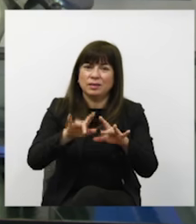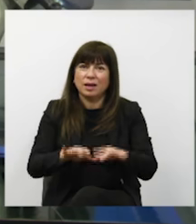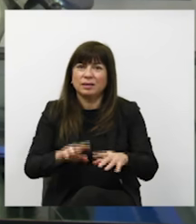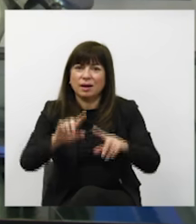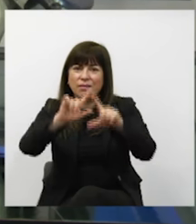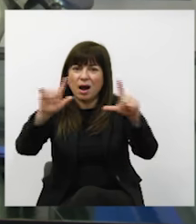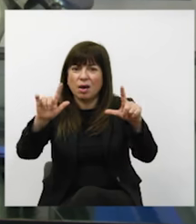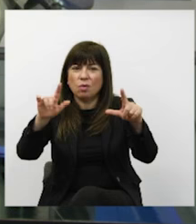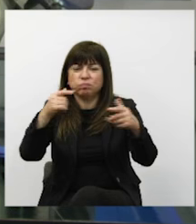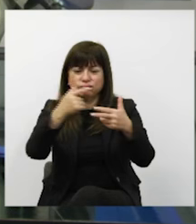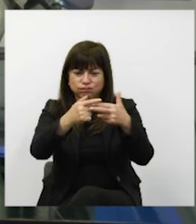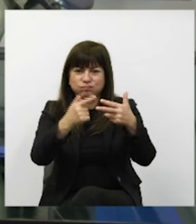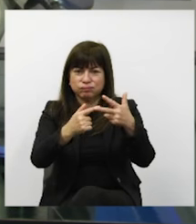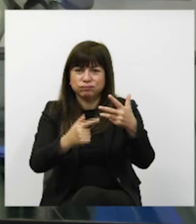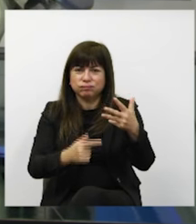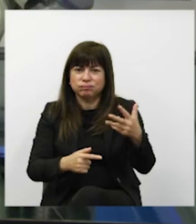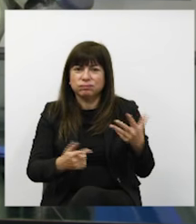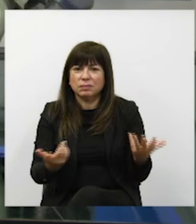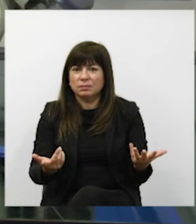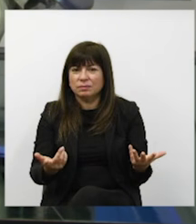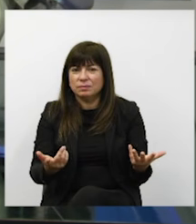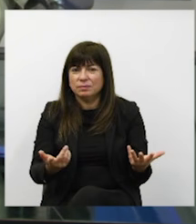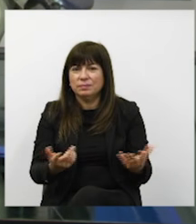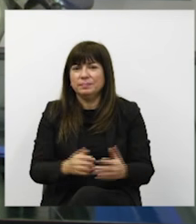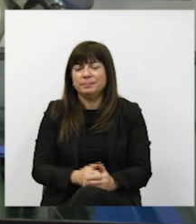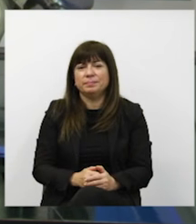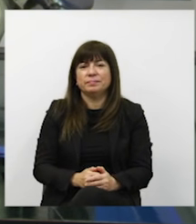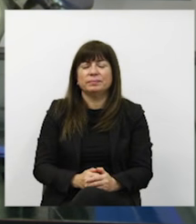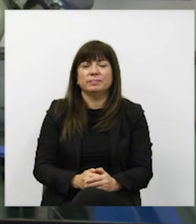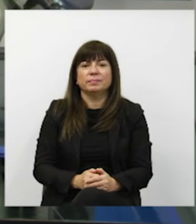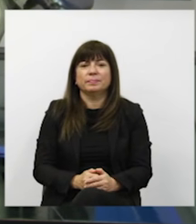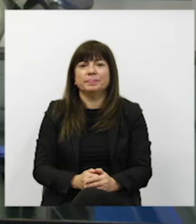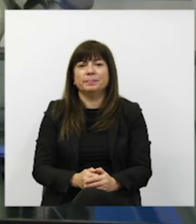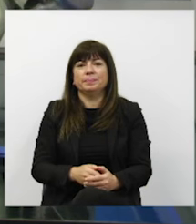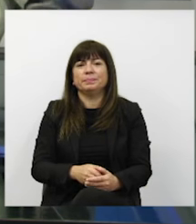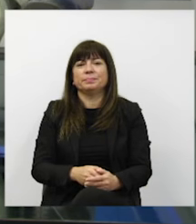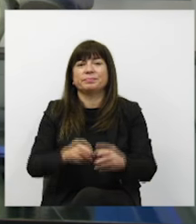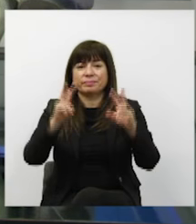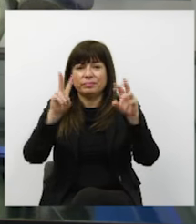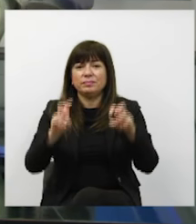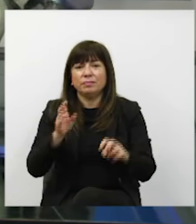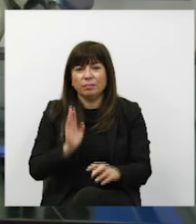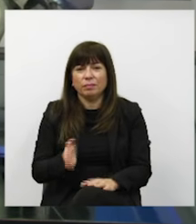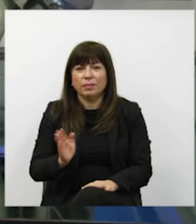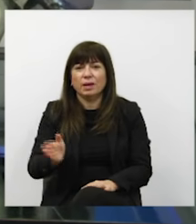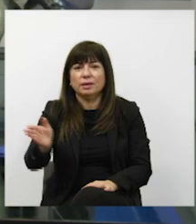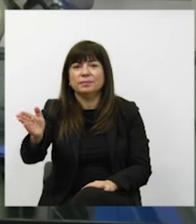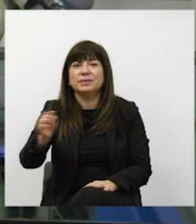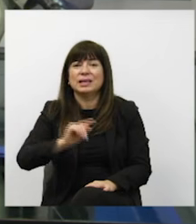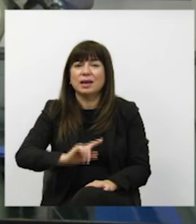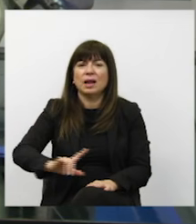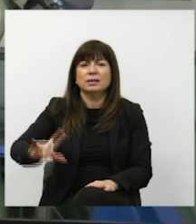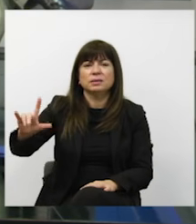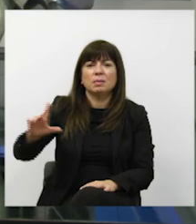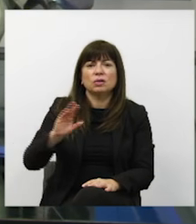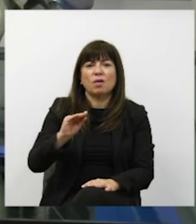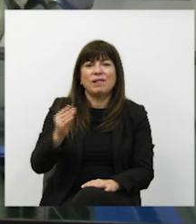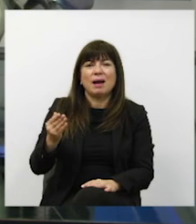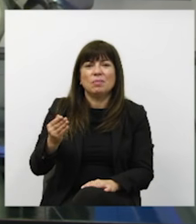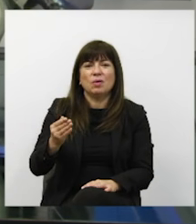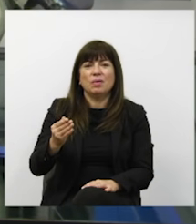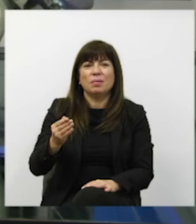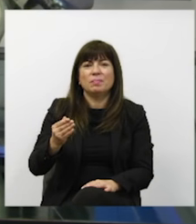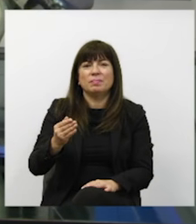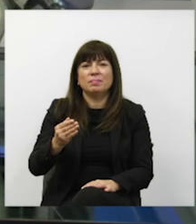tengo anotadas, ¿no es cierto?, digitalización, robotización, el tema de sustentabilidad, si vamos a hablar de crecimiento, bueno, ¿por qué no un crecimiento con